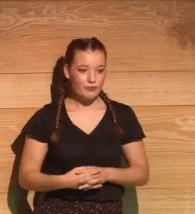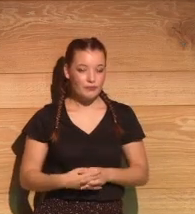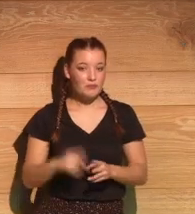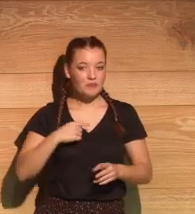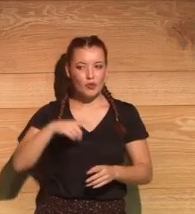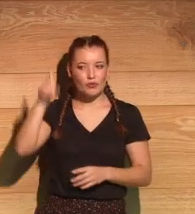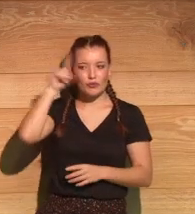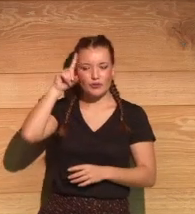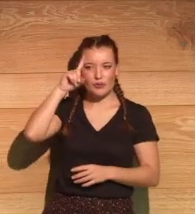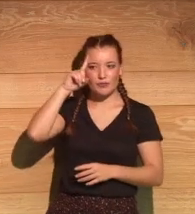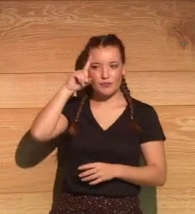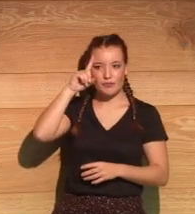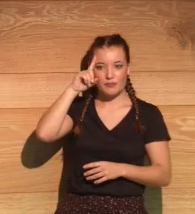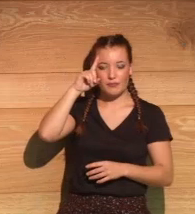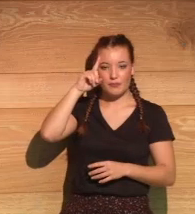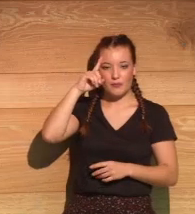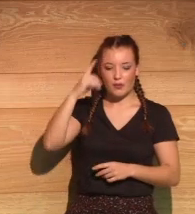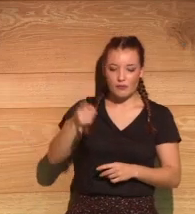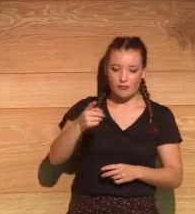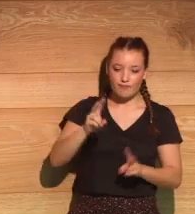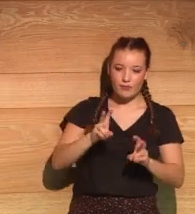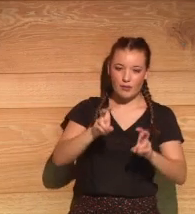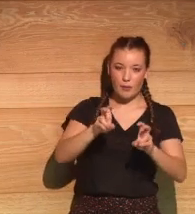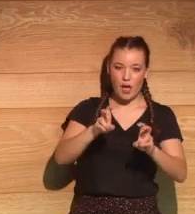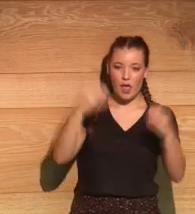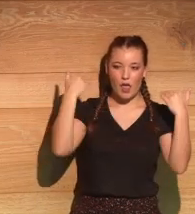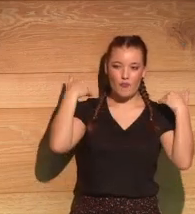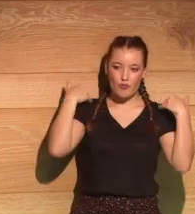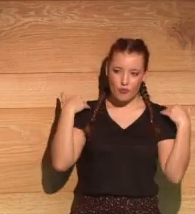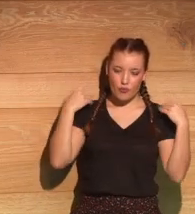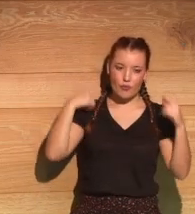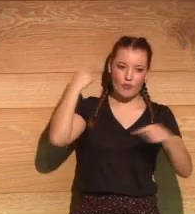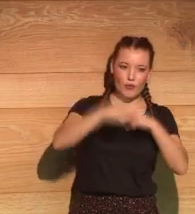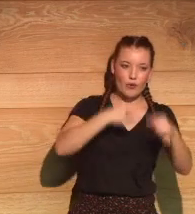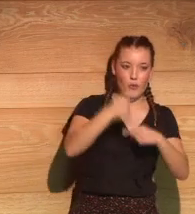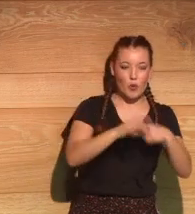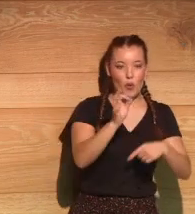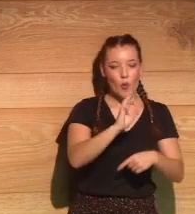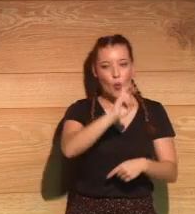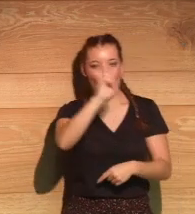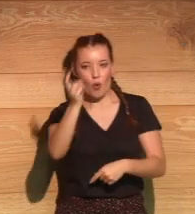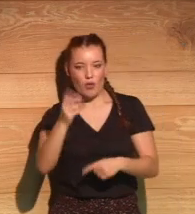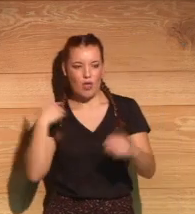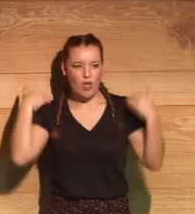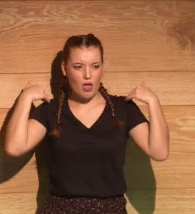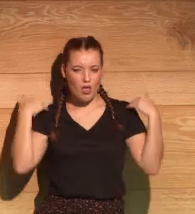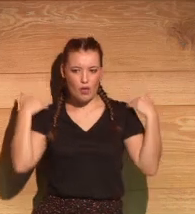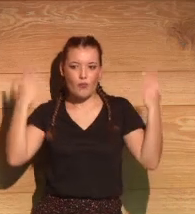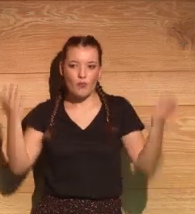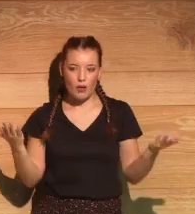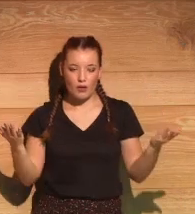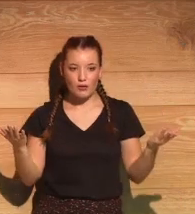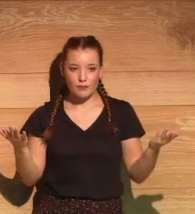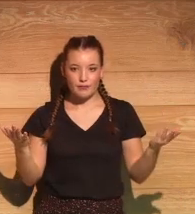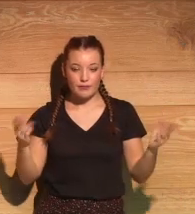hasta qué punto también podemos hablar de la responsabilidad que tienen unas generaciones sobre otras, una especie de responsabilidad social. A